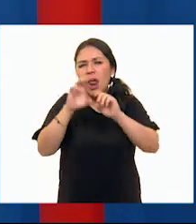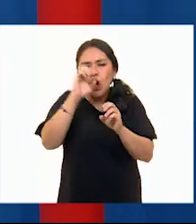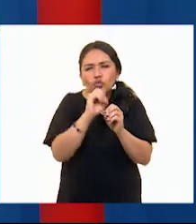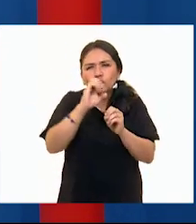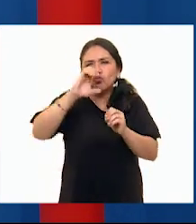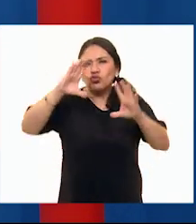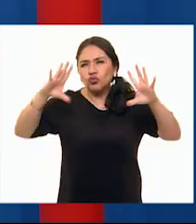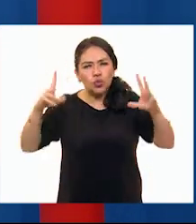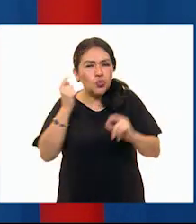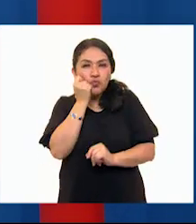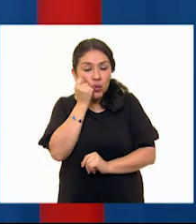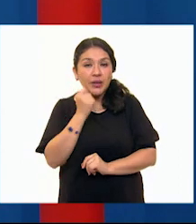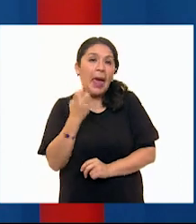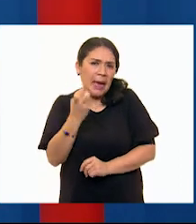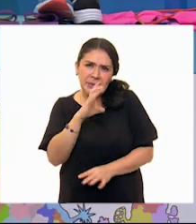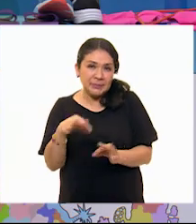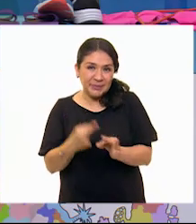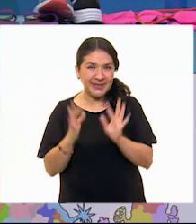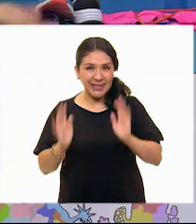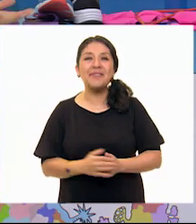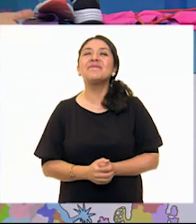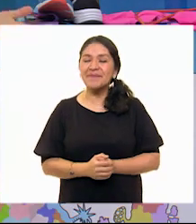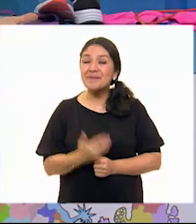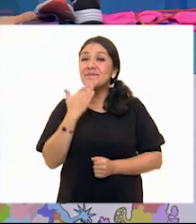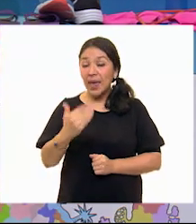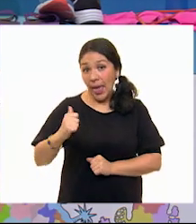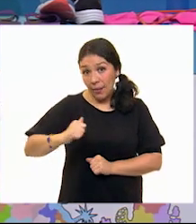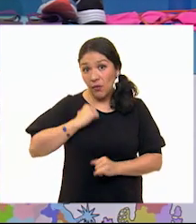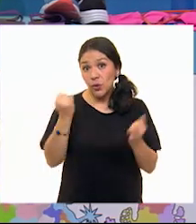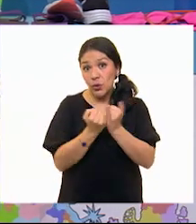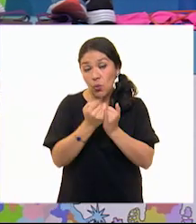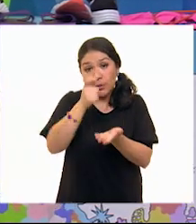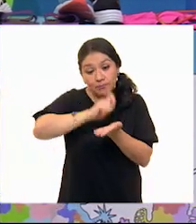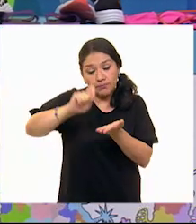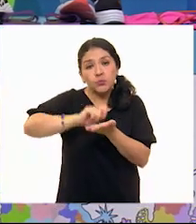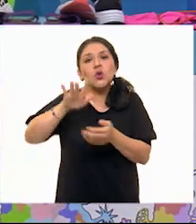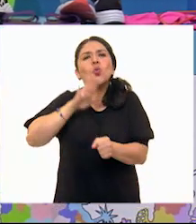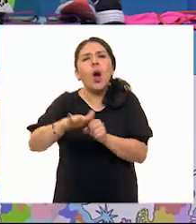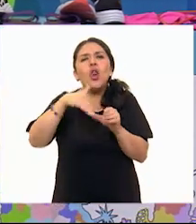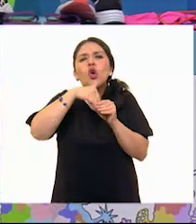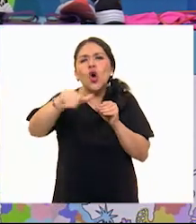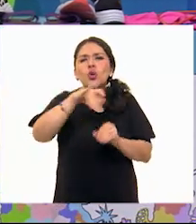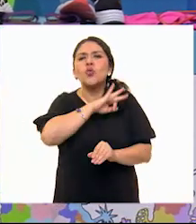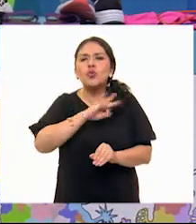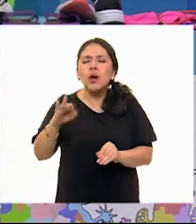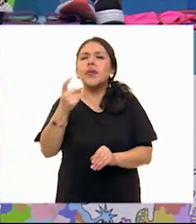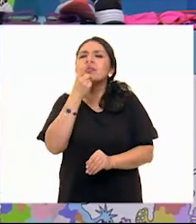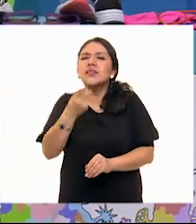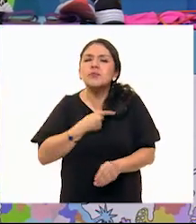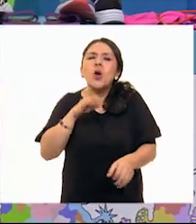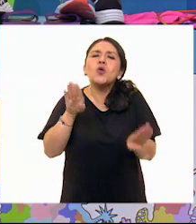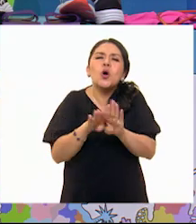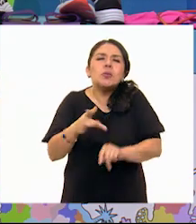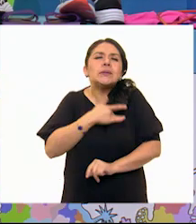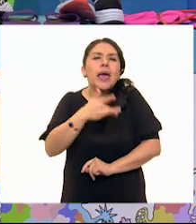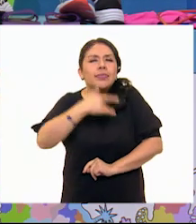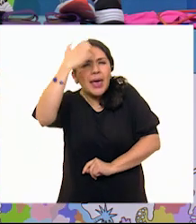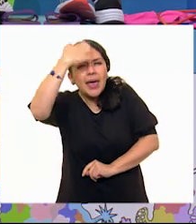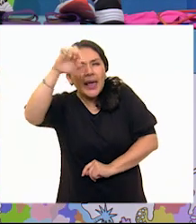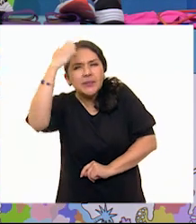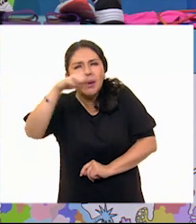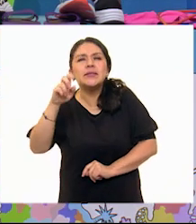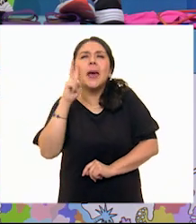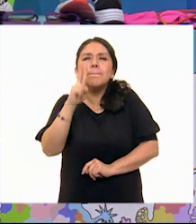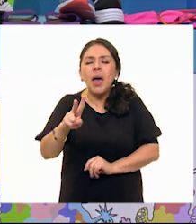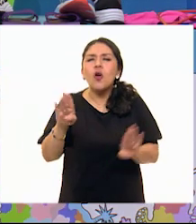Y eso es todo. Muy bien, aprovechando también, anota el correo al que puedes compartir tus experiencias o comentarios acerca de la